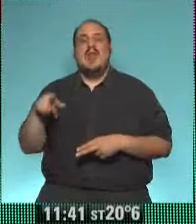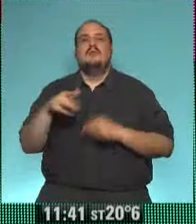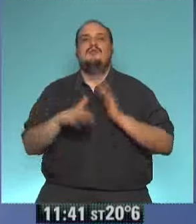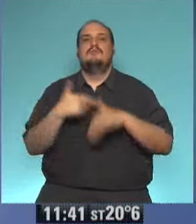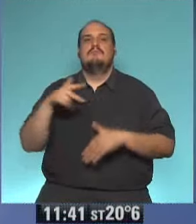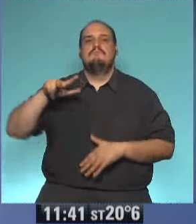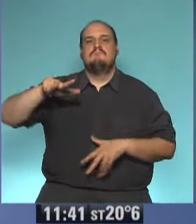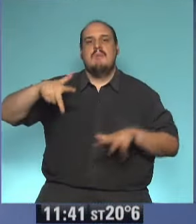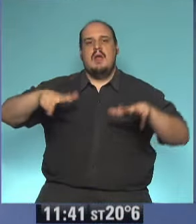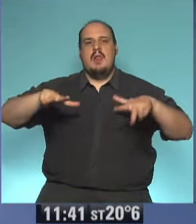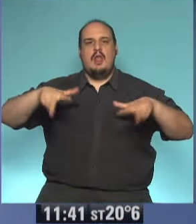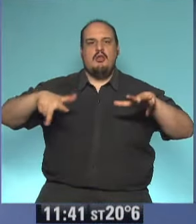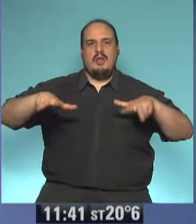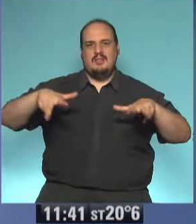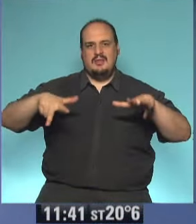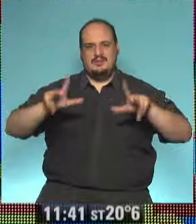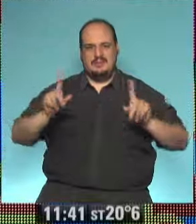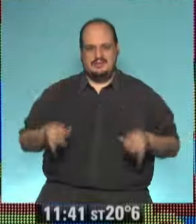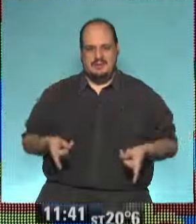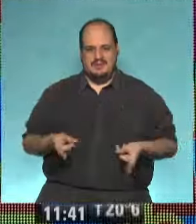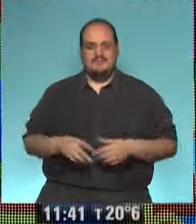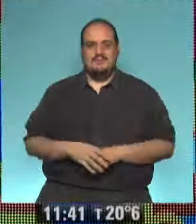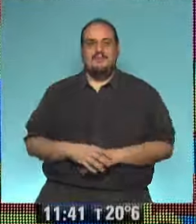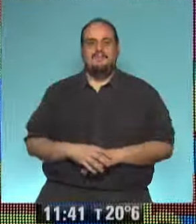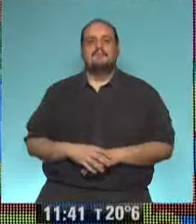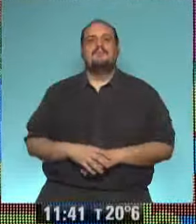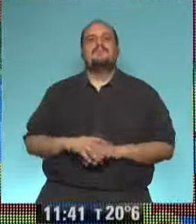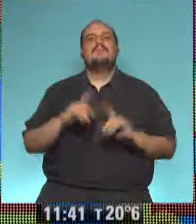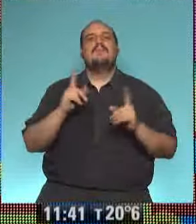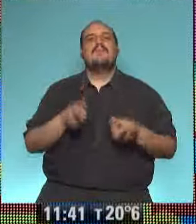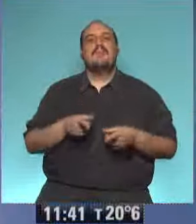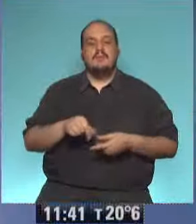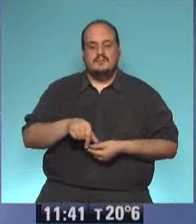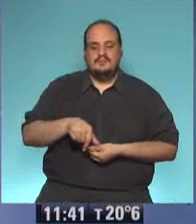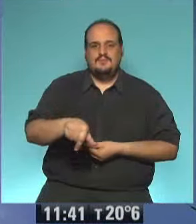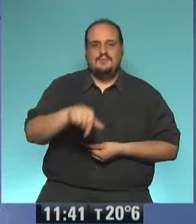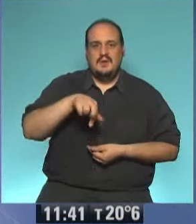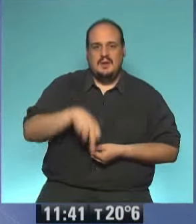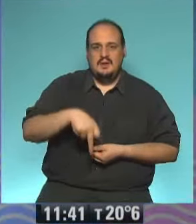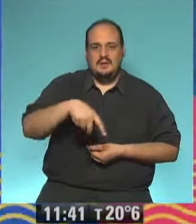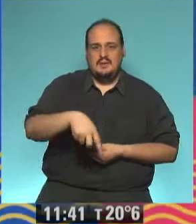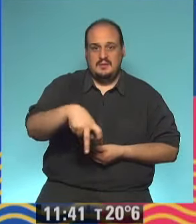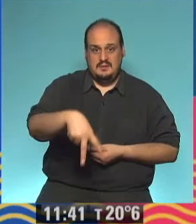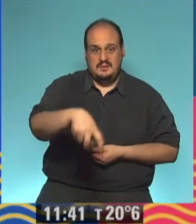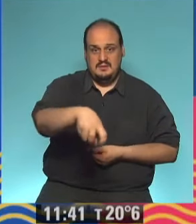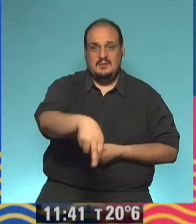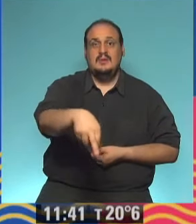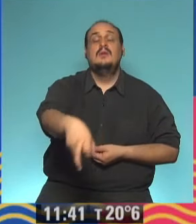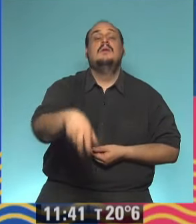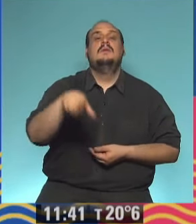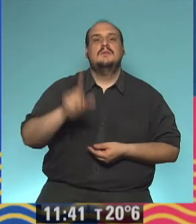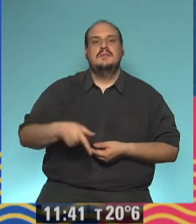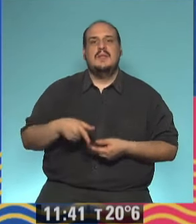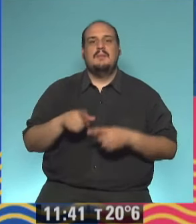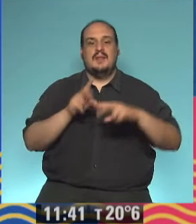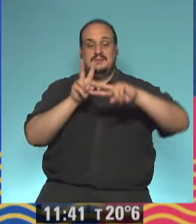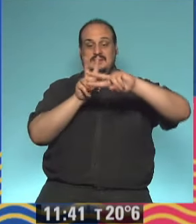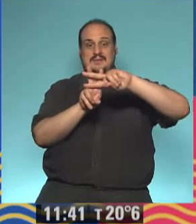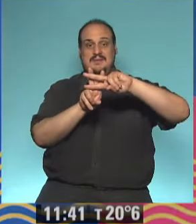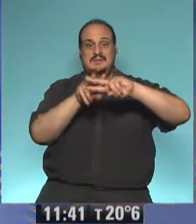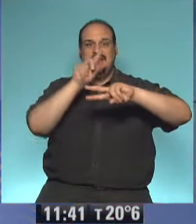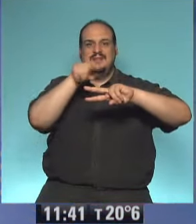China. China. Unas marionetas históricas. Y también ahí jugaban a la rayuela, al tatetí. Y también, bueno,